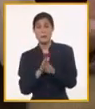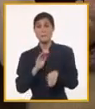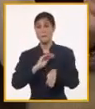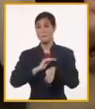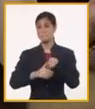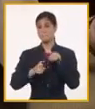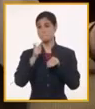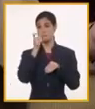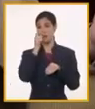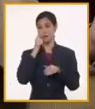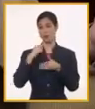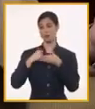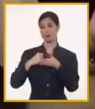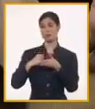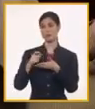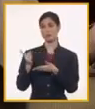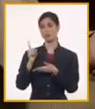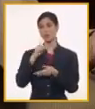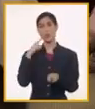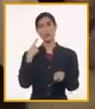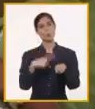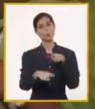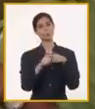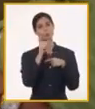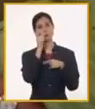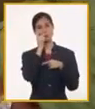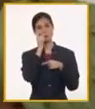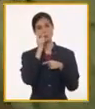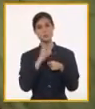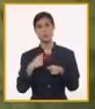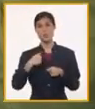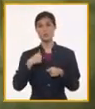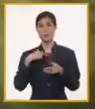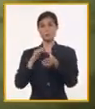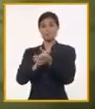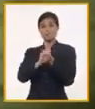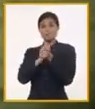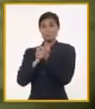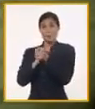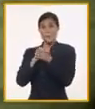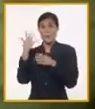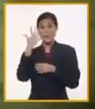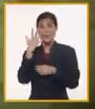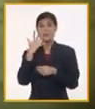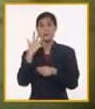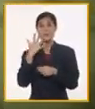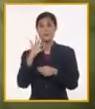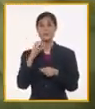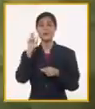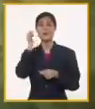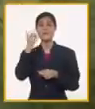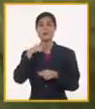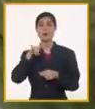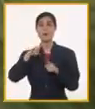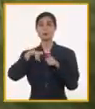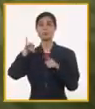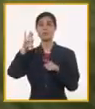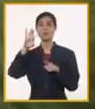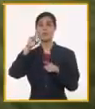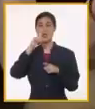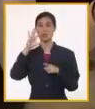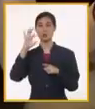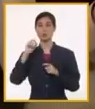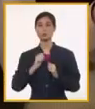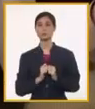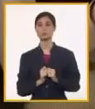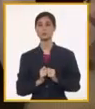Mi hermano tenía más vínculo con Faustino Pérez. Y por otro lado, yo era más amigo de Faustino Pérez que mi hermano, porque habíamos trabajado juntos en una clínica que se llamaba